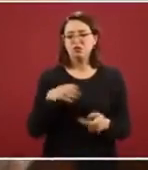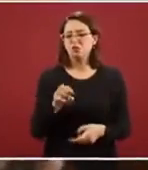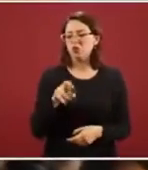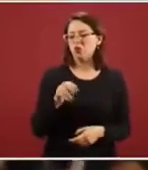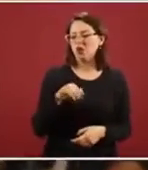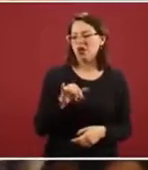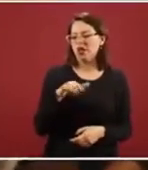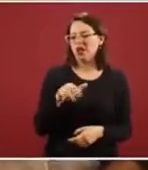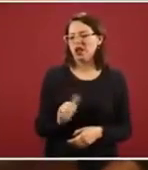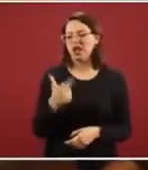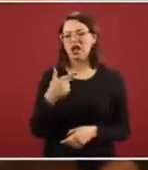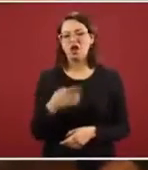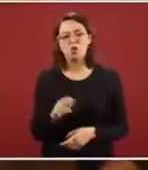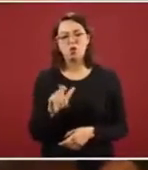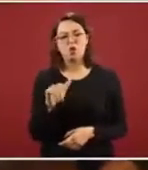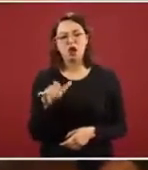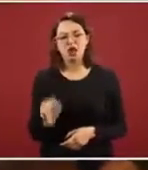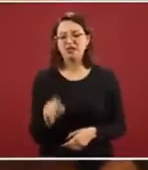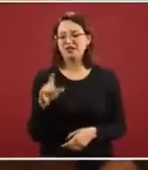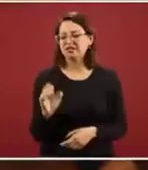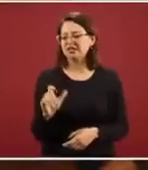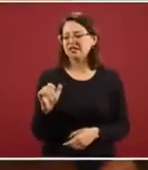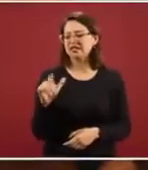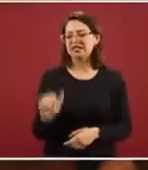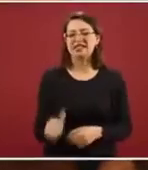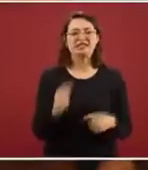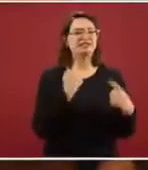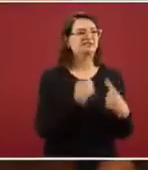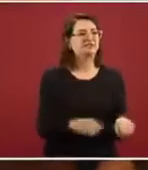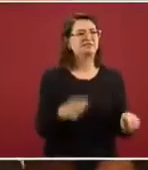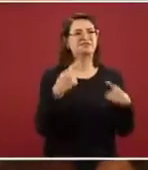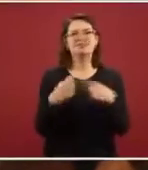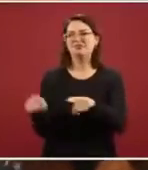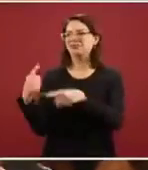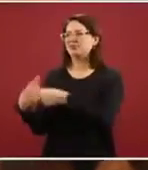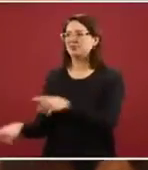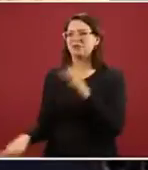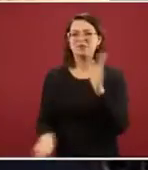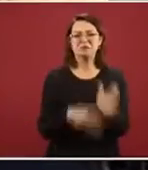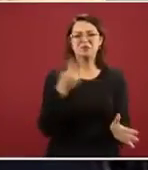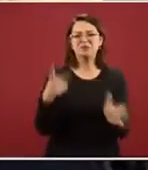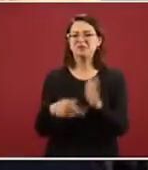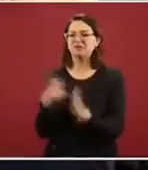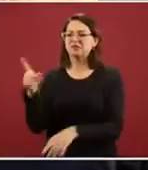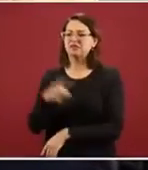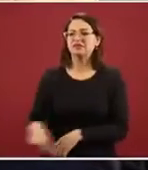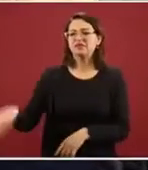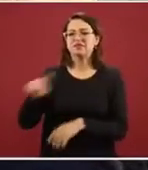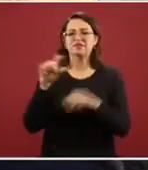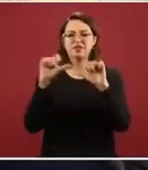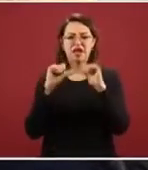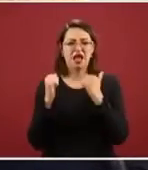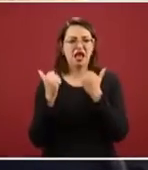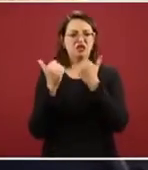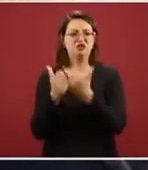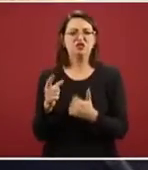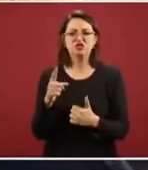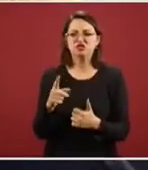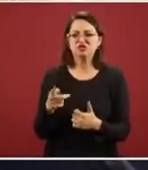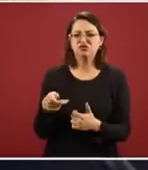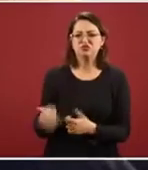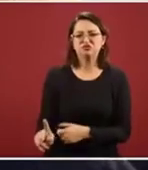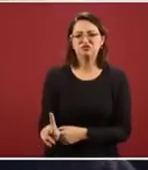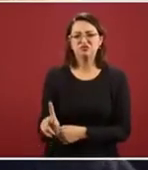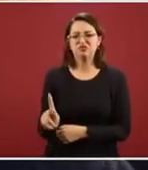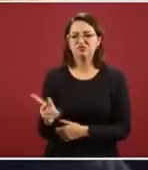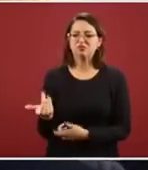el de Wallace, casos como el de Sicilia, es un grupo a los que se denominaron sociedad civil, pero que se